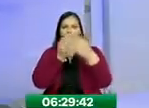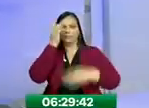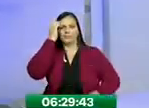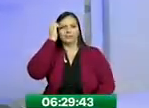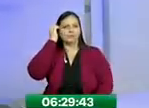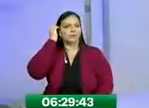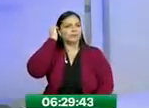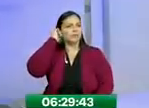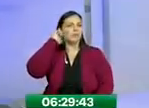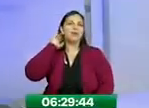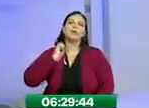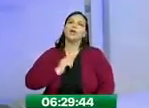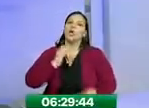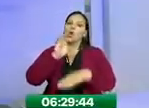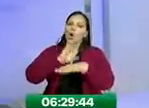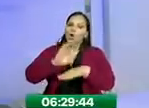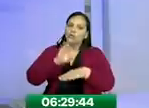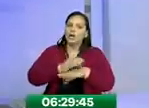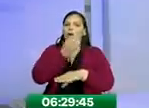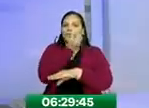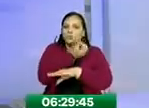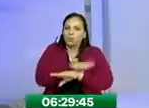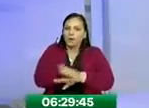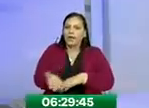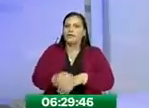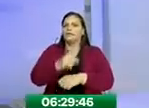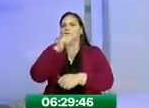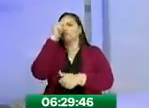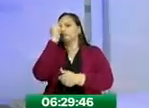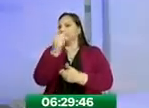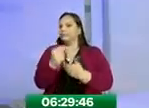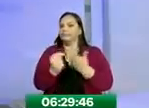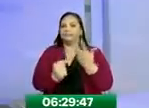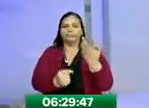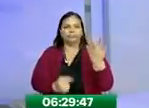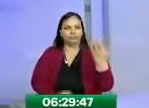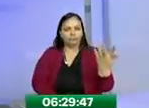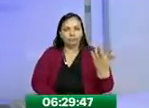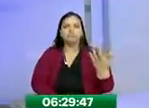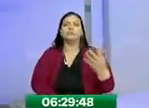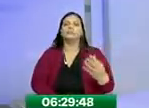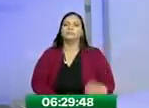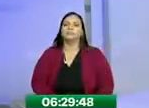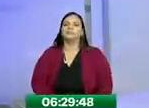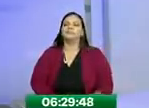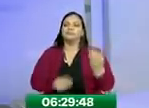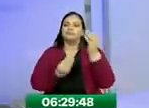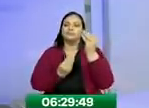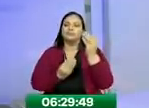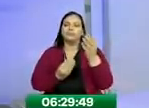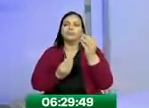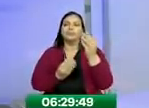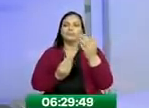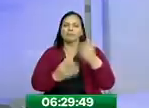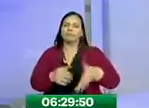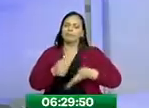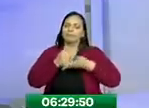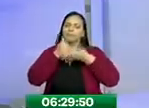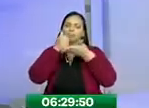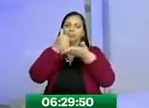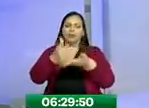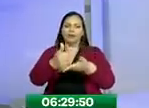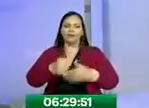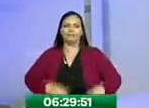tener tips también, vamos a tener claquetas para que tomen en cuenta y en consideración absolutamente todos los detalles para ayudarnos y tratar de